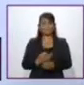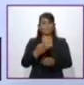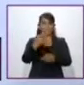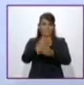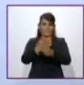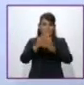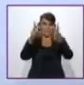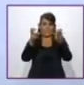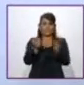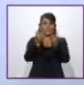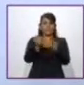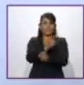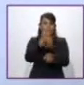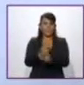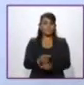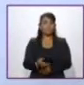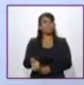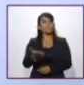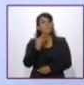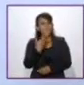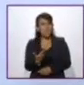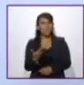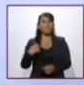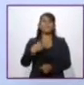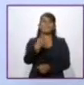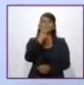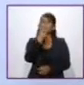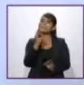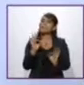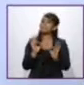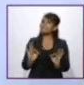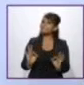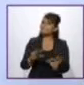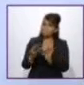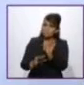una buena policía, ya lo hemos hablado, de que combata